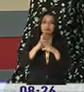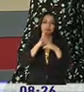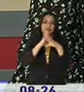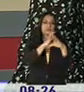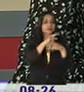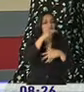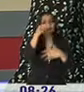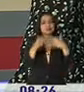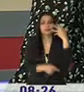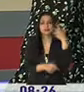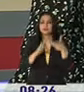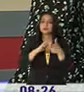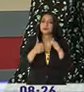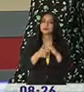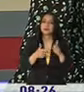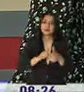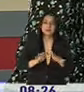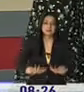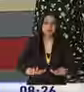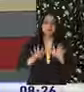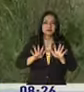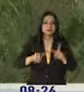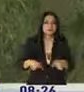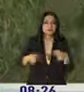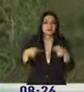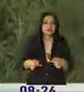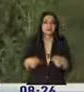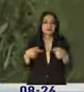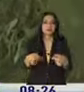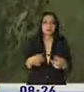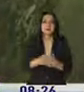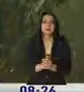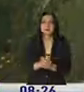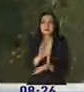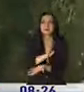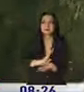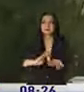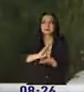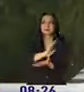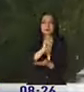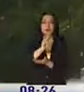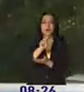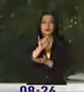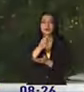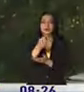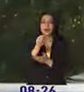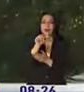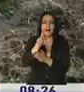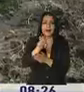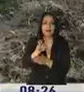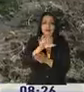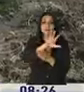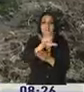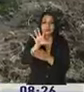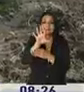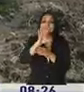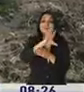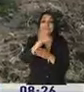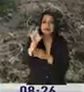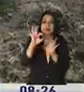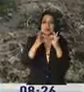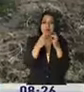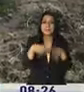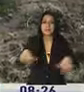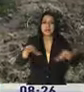otros problemas que viven a diario. Este es el barrio Buenos Aires. Más de 500 familias viven aquí. Y estas son